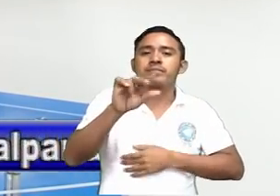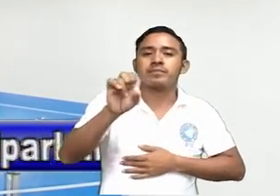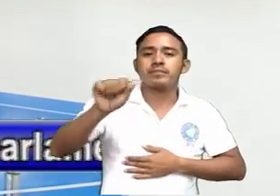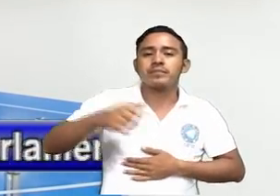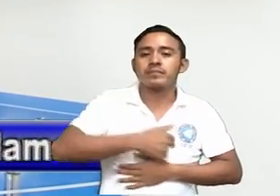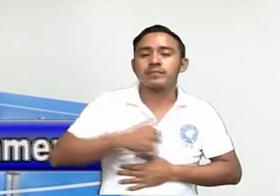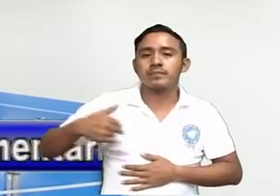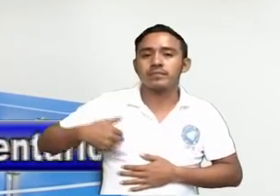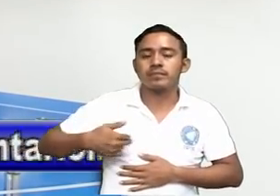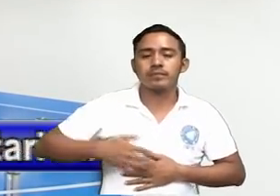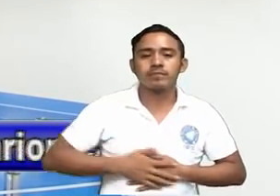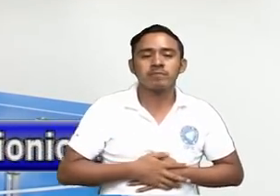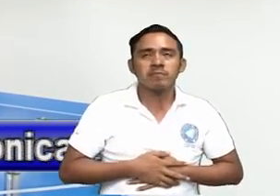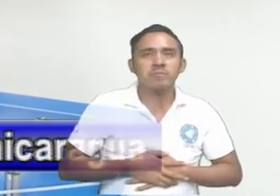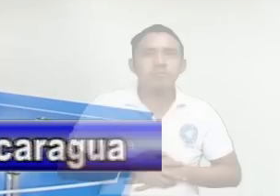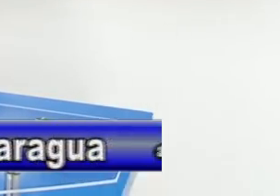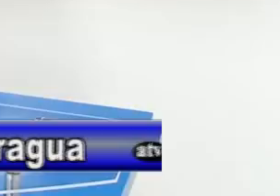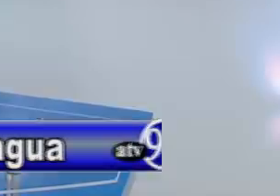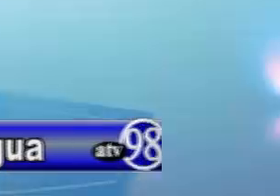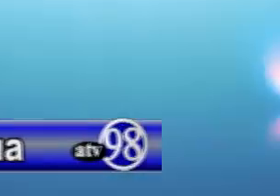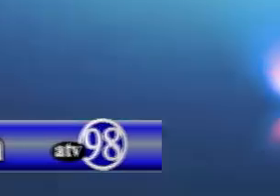ha preparado al respecto.